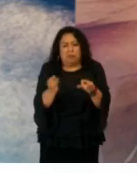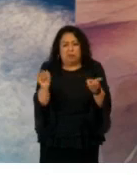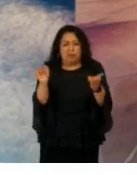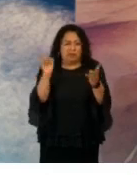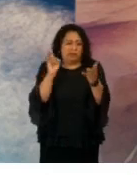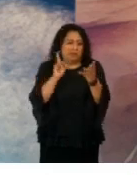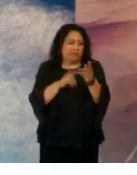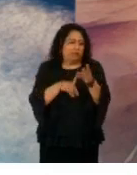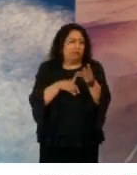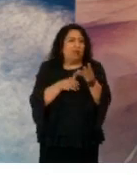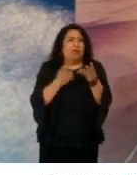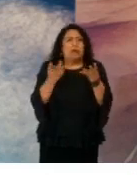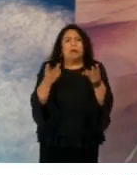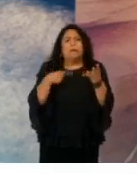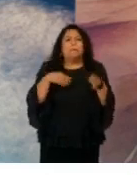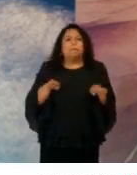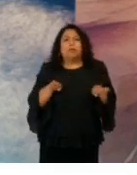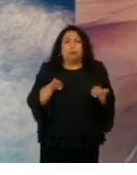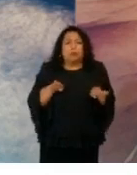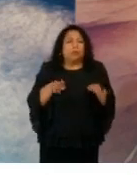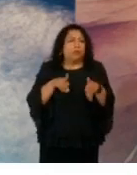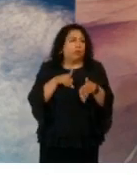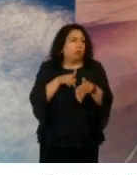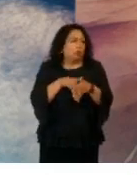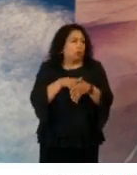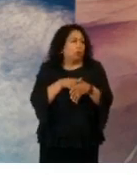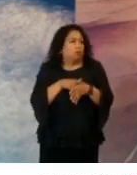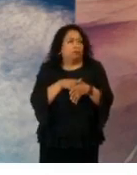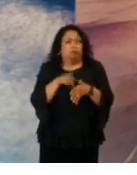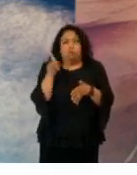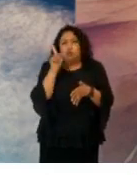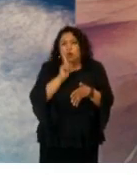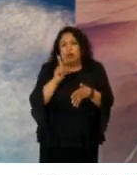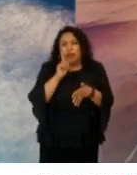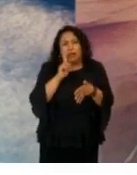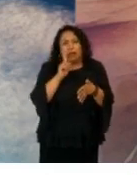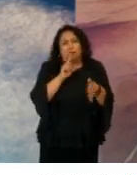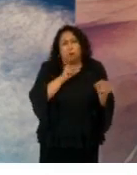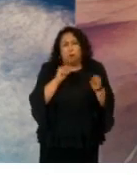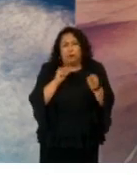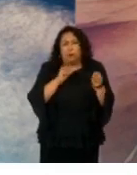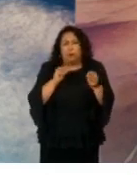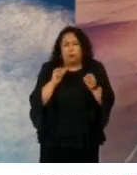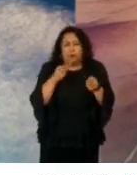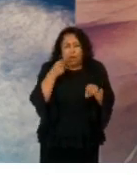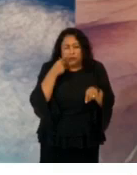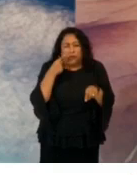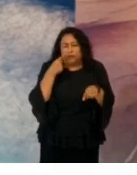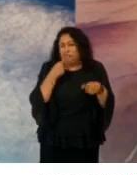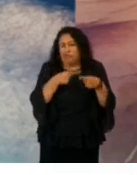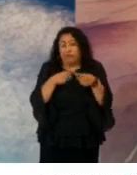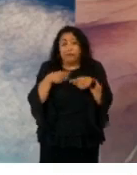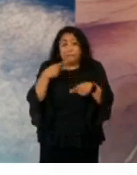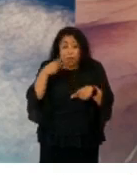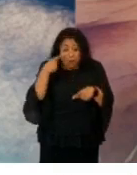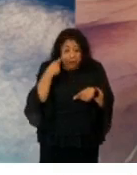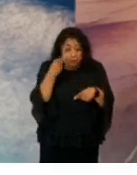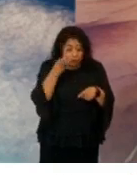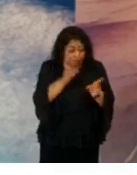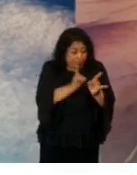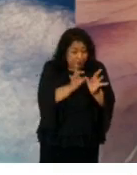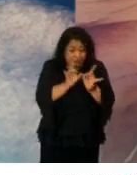el movimiento de los pingüinitos, el movimiento de las mujeres, en fin, pero lo que uno va a observar son momentos donde hay